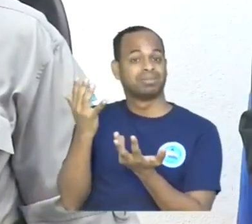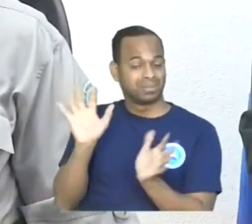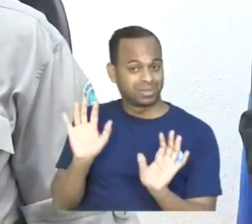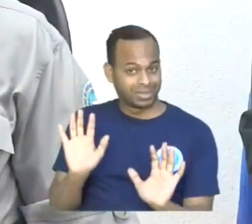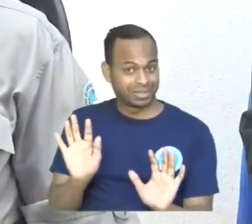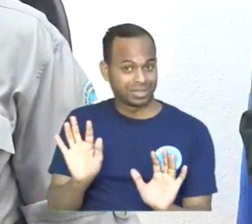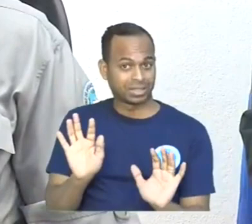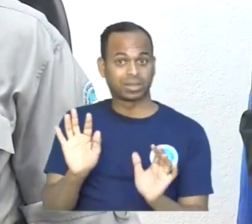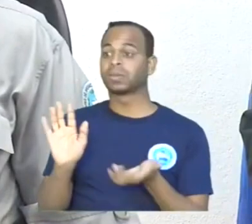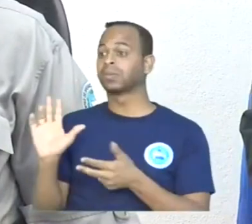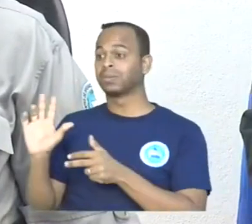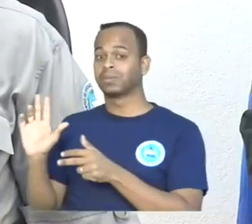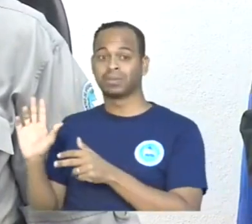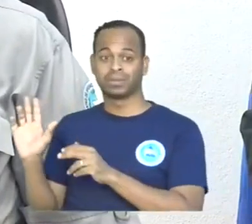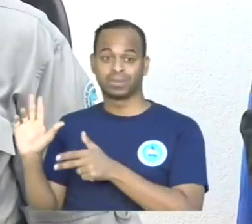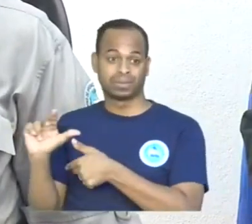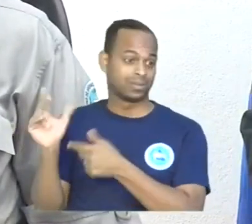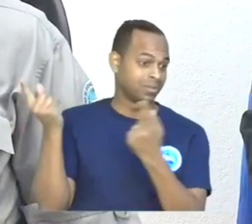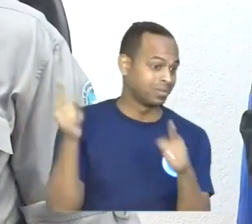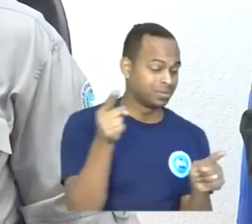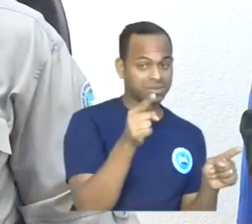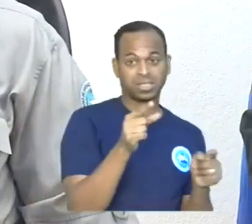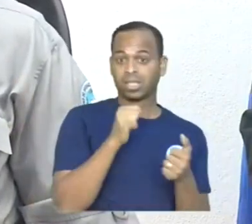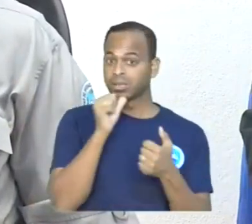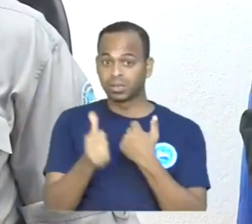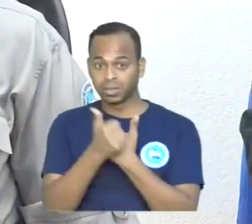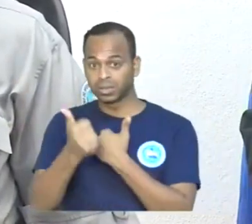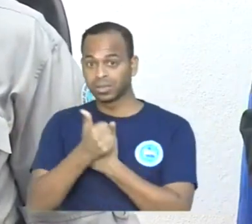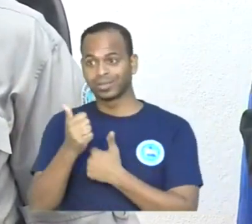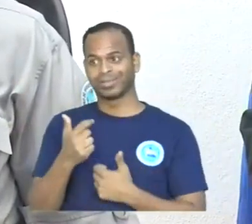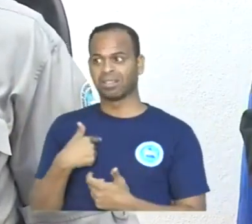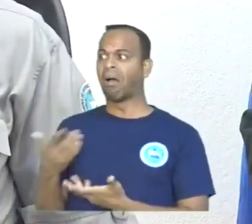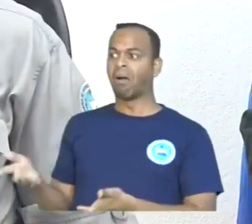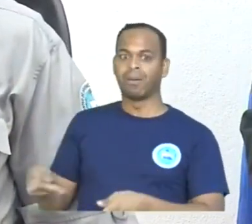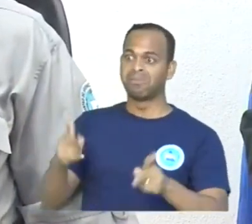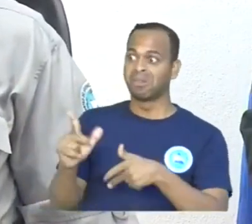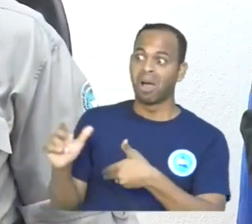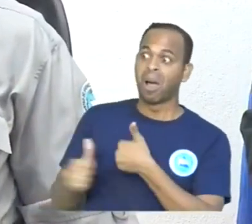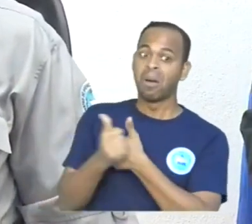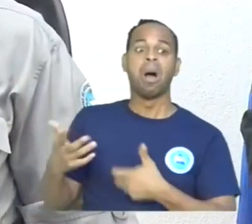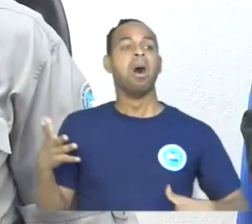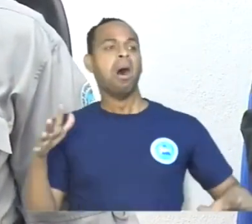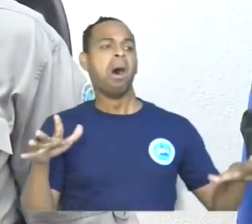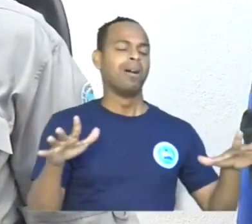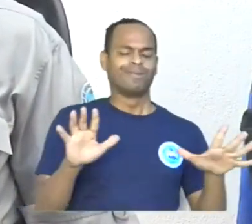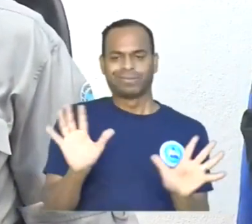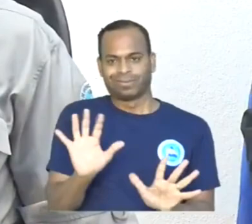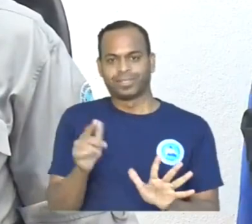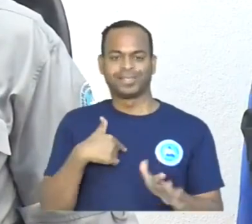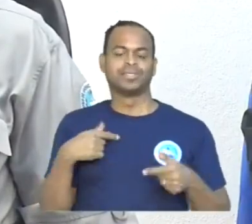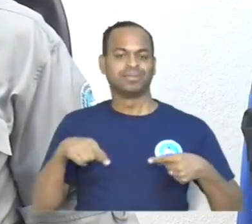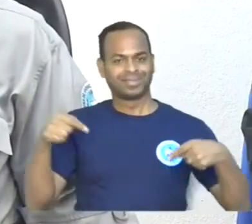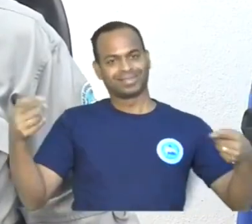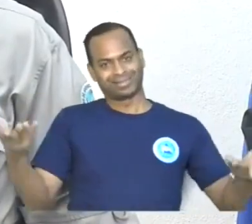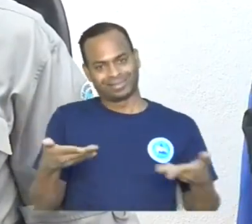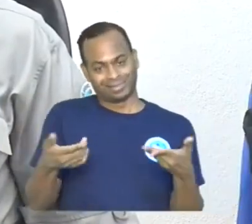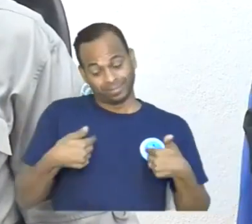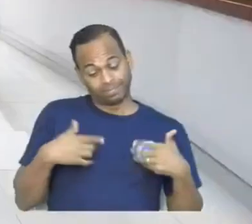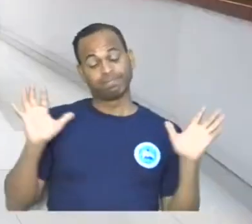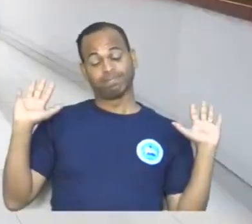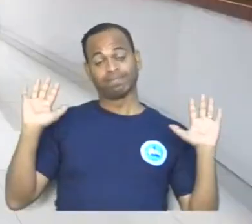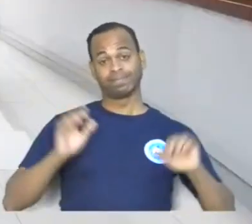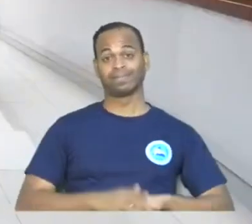evento y que él no esté en peligro tampoco. No lo vamos a permitir. Mientras tanto, yo estoy acá.